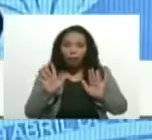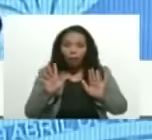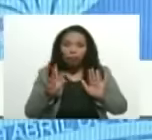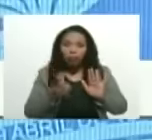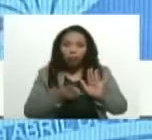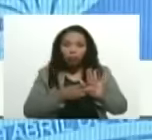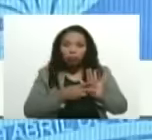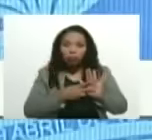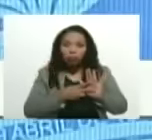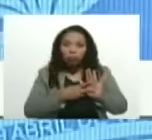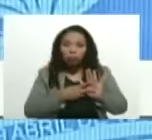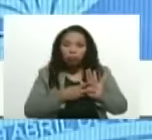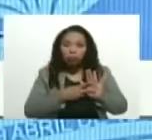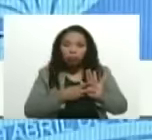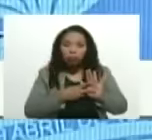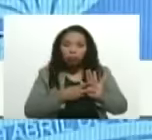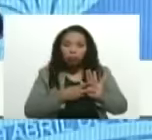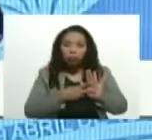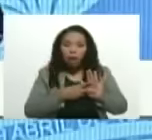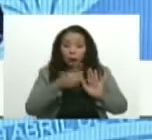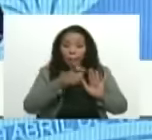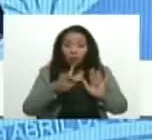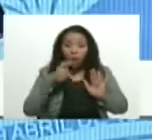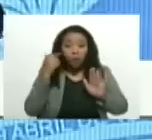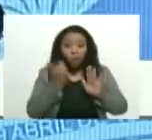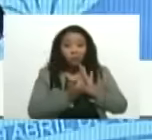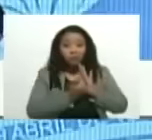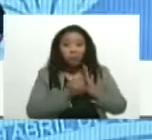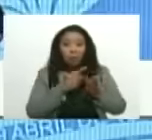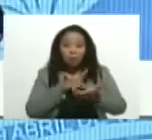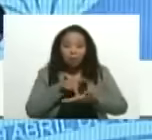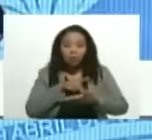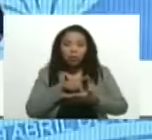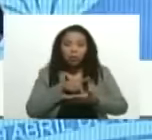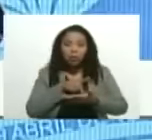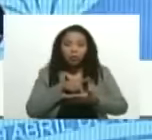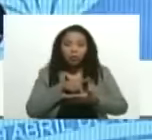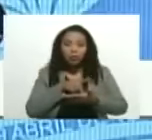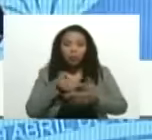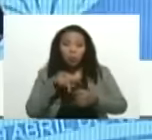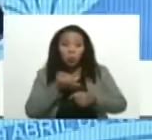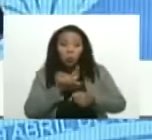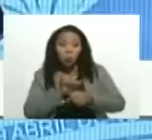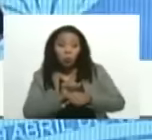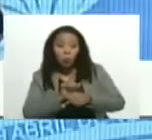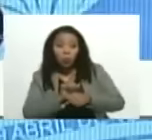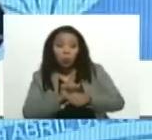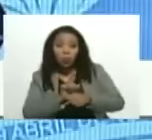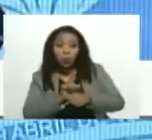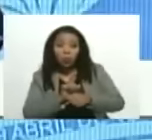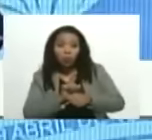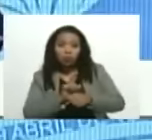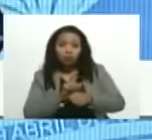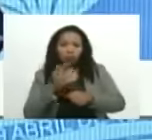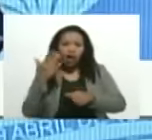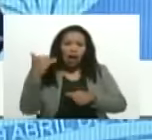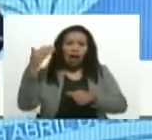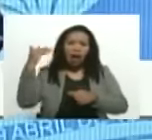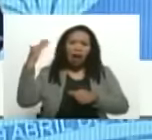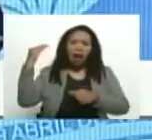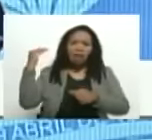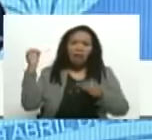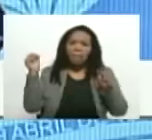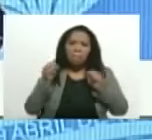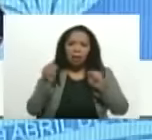real, un escrutinio donde todos los testigos participen, un escrutinio donde no se roben las bolsas y las arrojen como pasó en la ciudad de